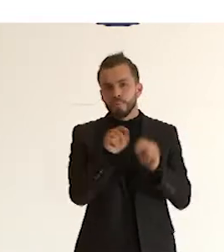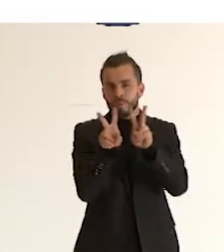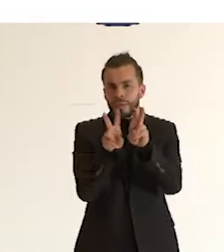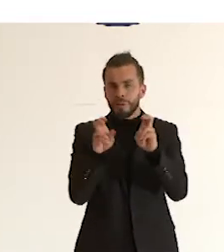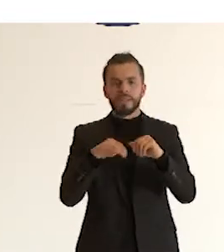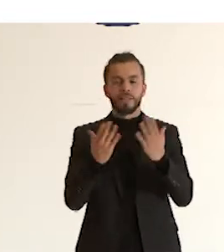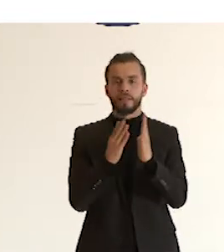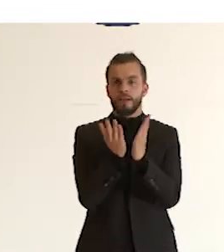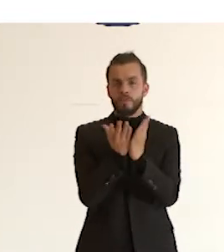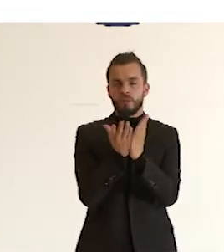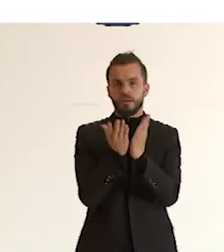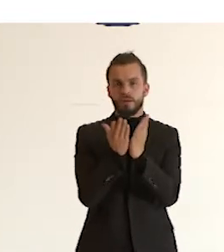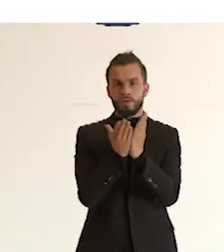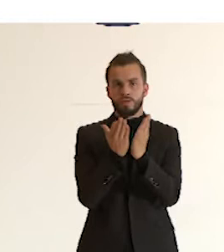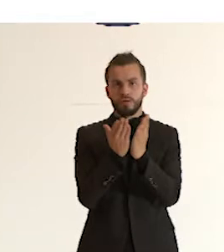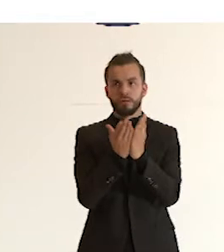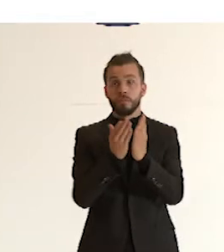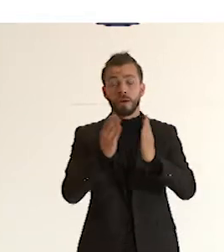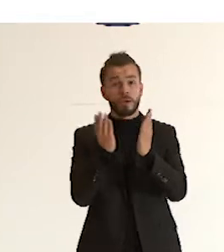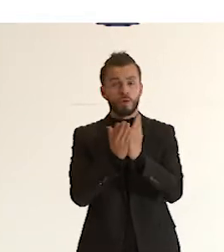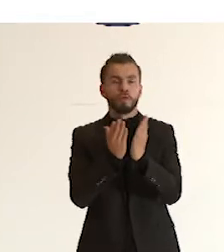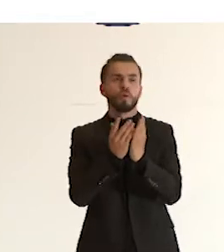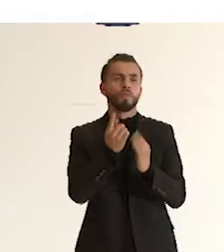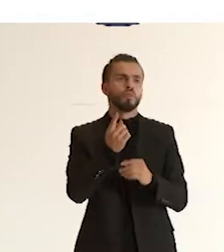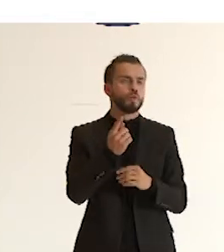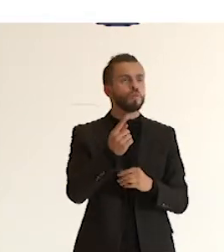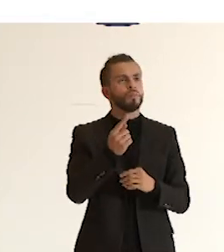un poco pues